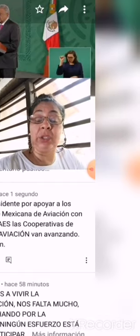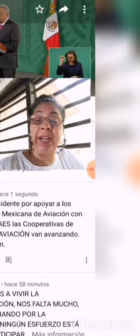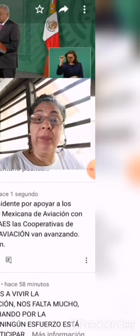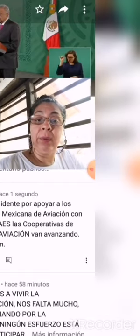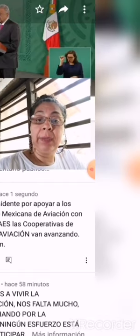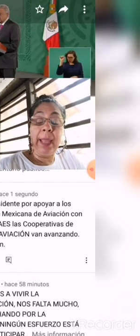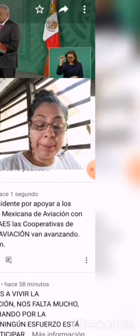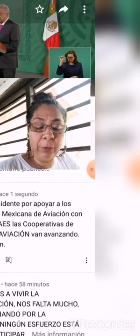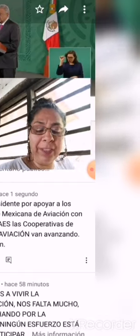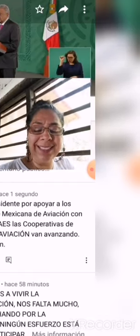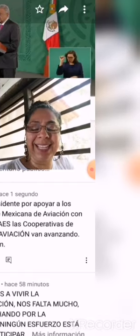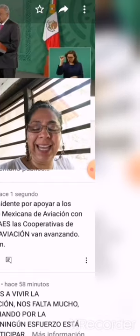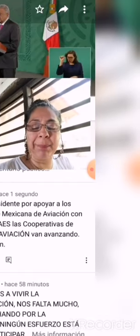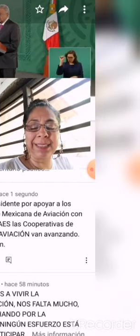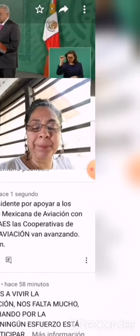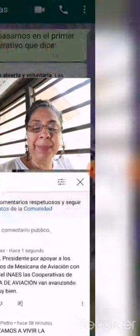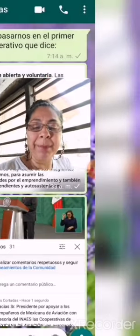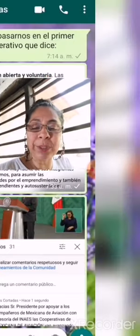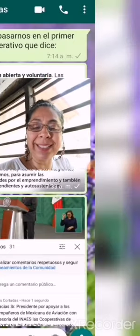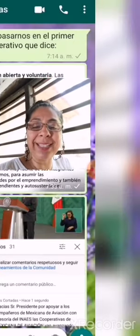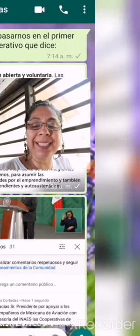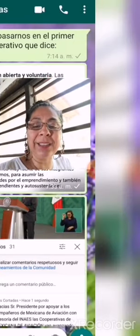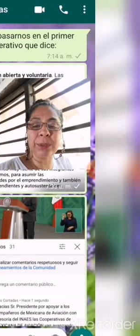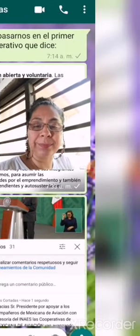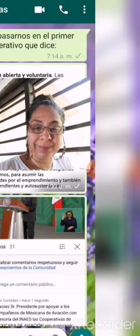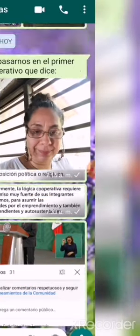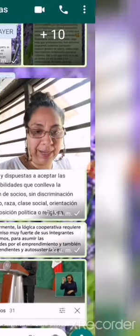hemos mencionado, pero fíjense nada más,